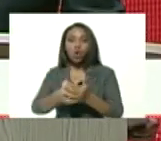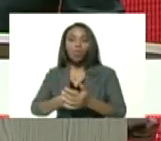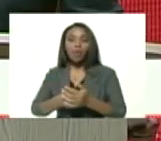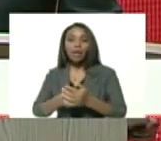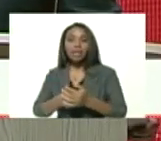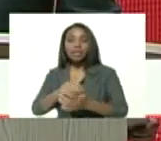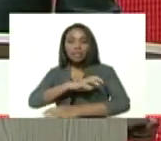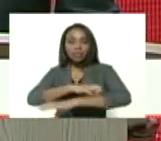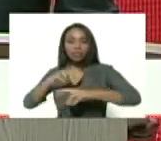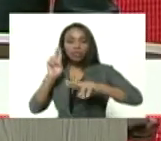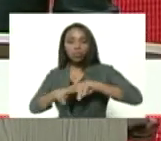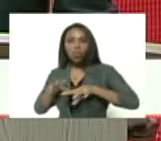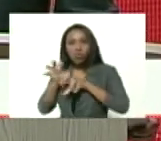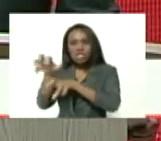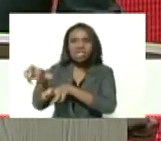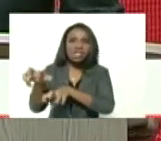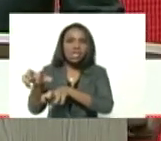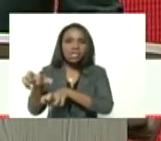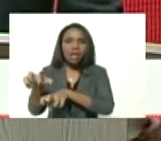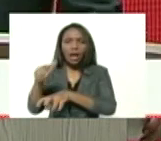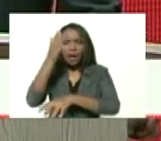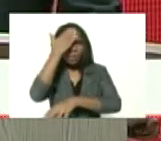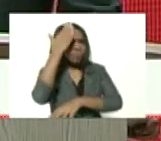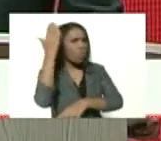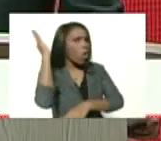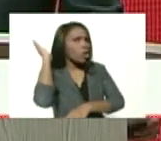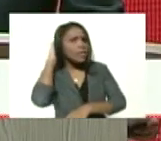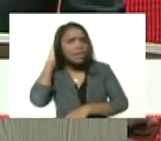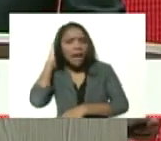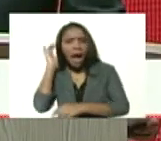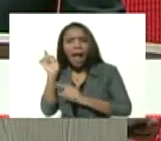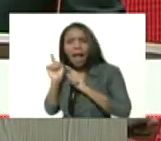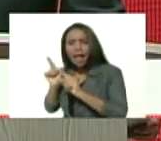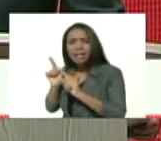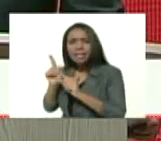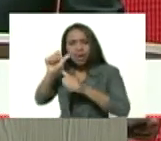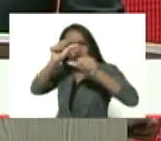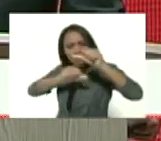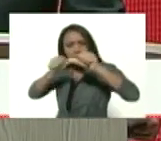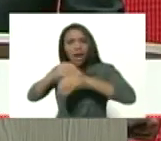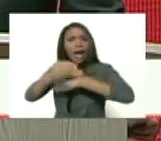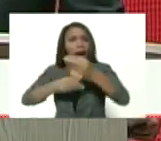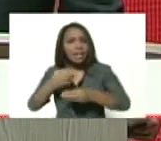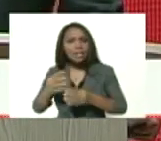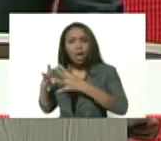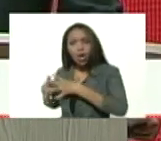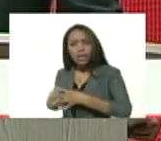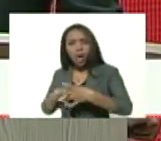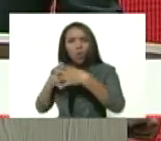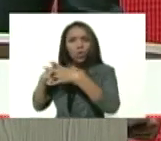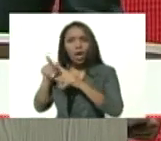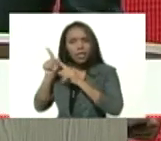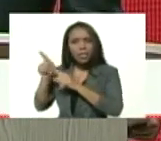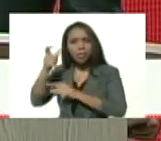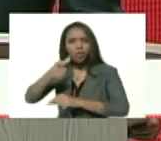Pantera. Hipocresía, la de esas listas que hacen los norteamericanos, porque el mismo Cliver Alcalá